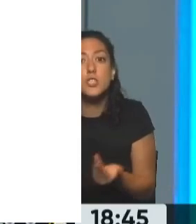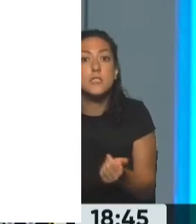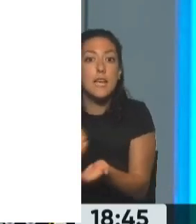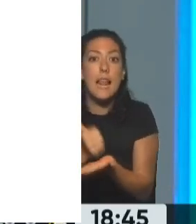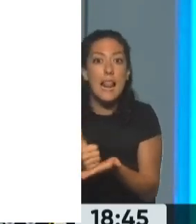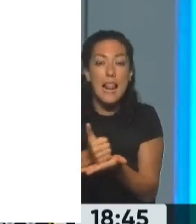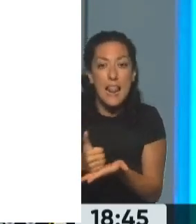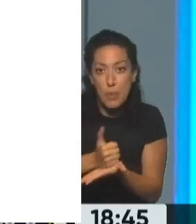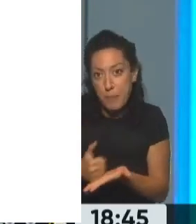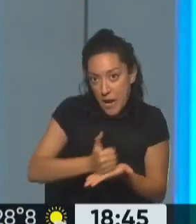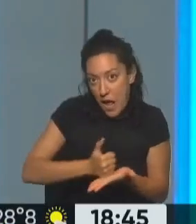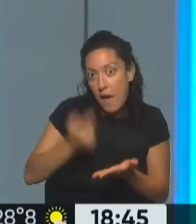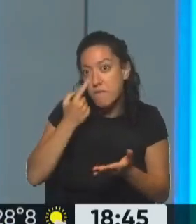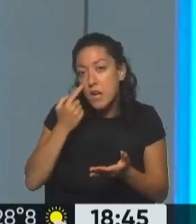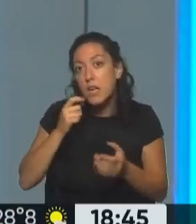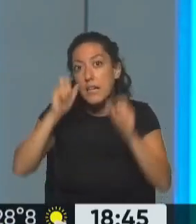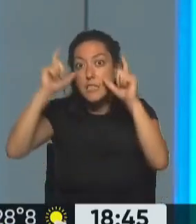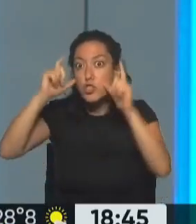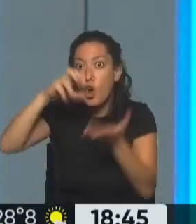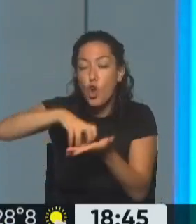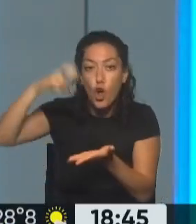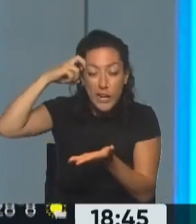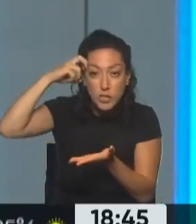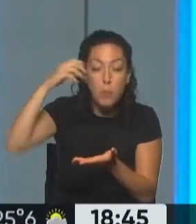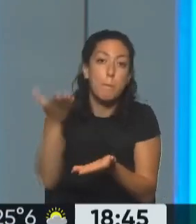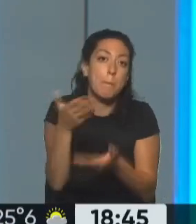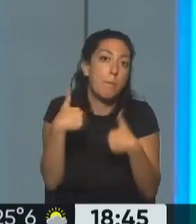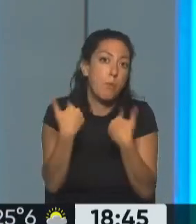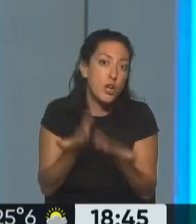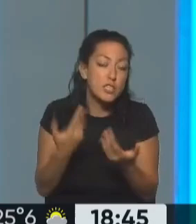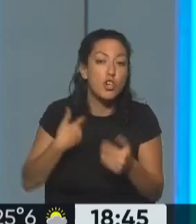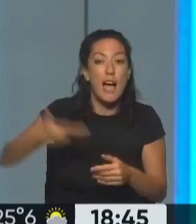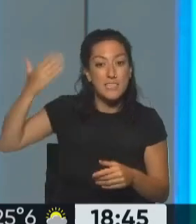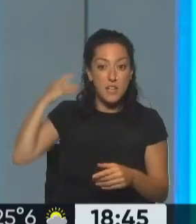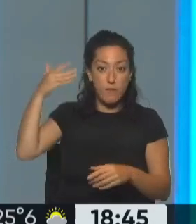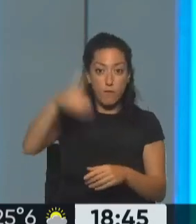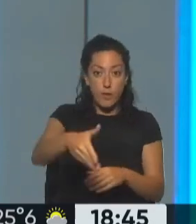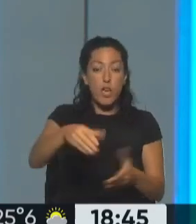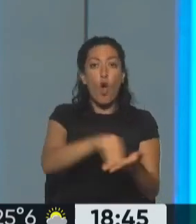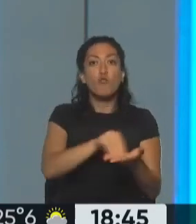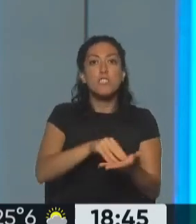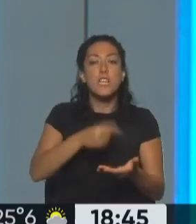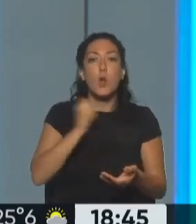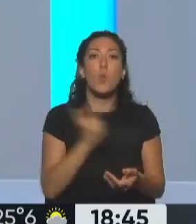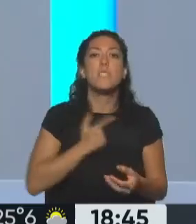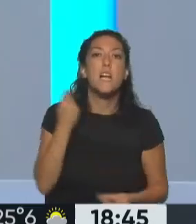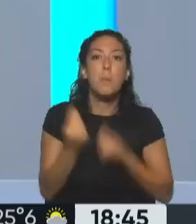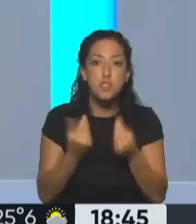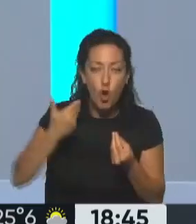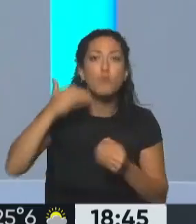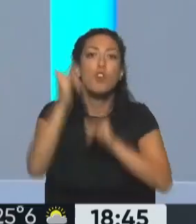de supervivencia se da de manera automática gracias a los organismos que garantizan el registro e identificación de las